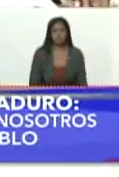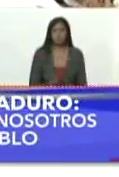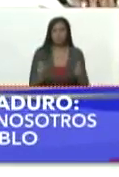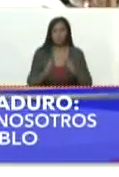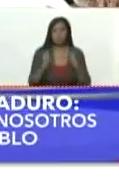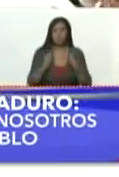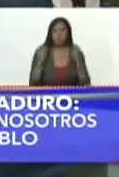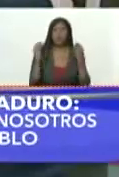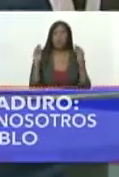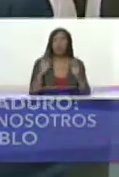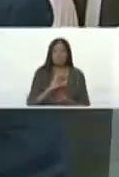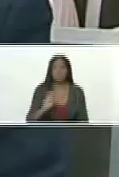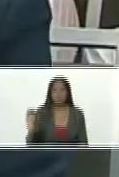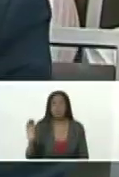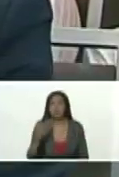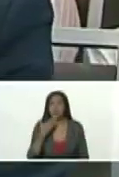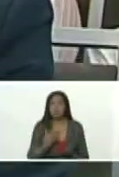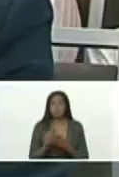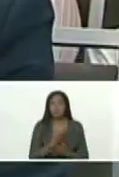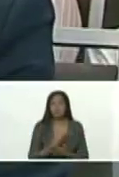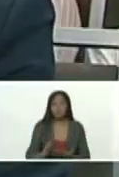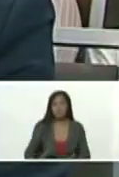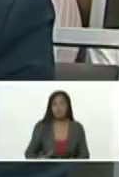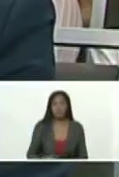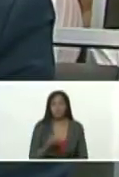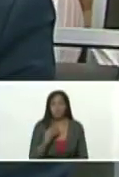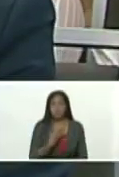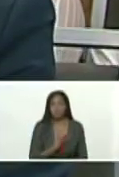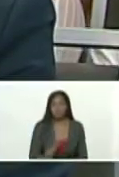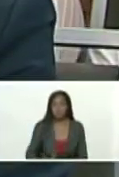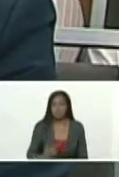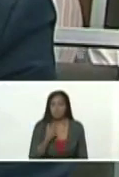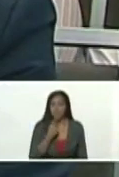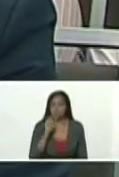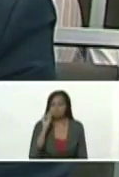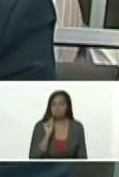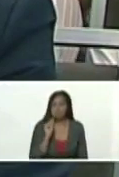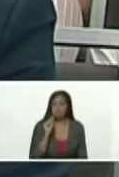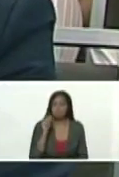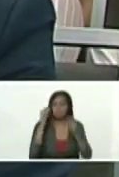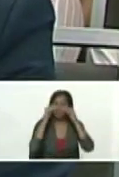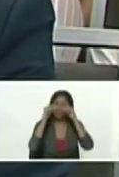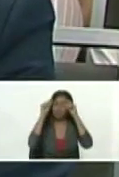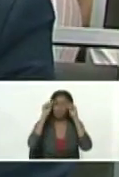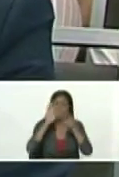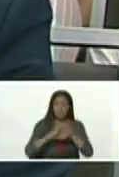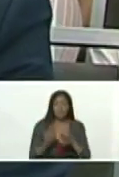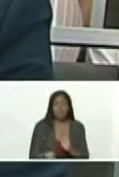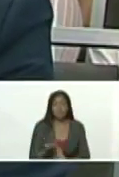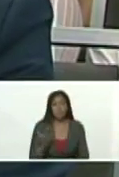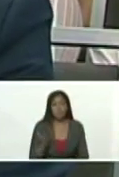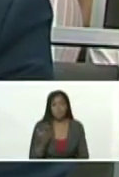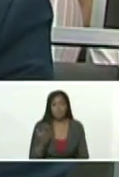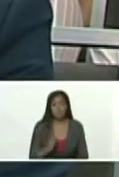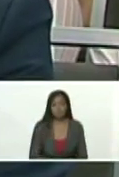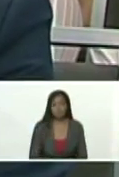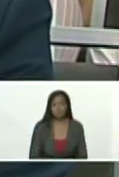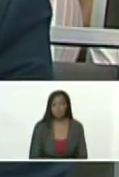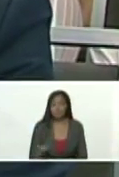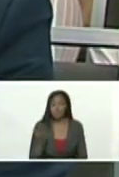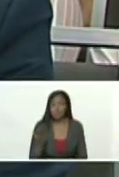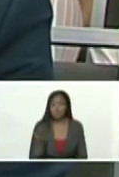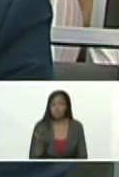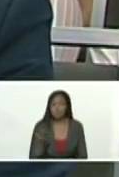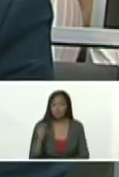patria! Gracias, presidente. Presidente, yo quería antes decir una cosita sobre Simón Rodríguez, porque es importante, ¿no? Simón